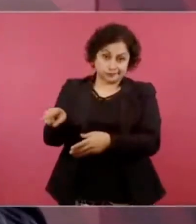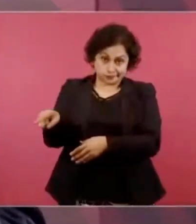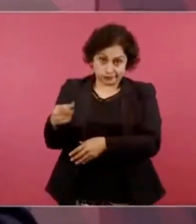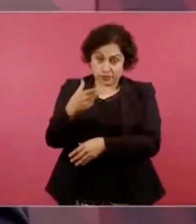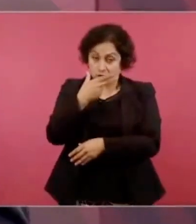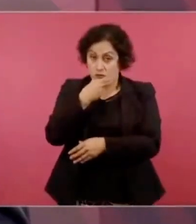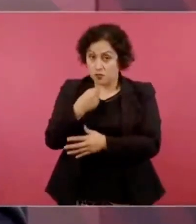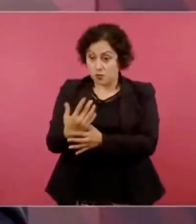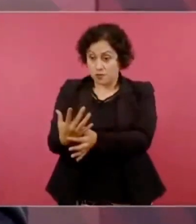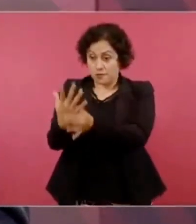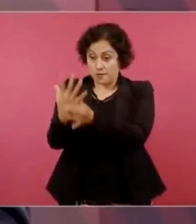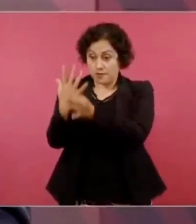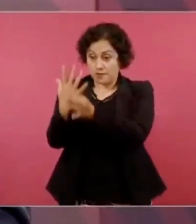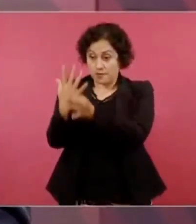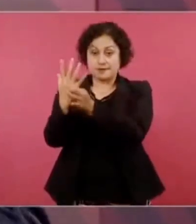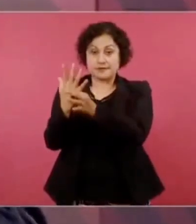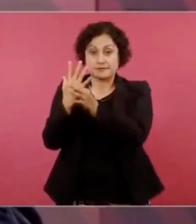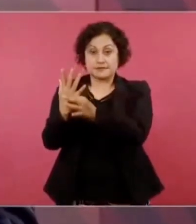nos